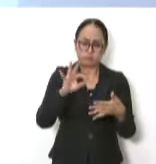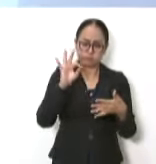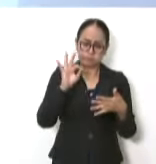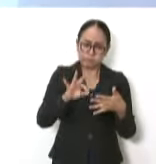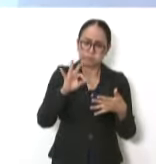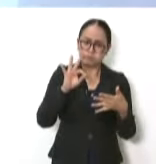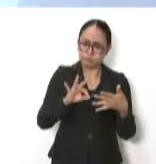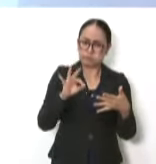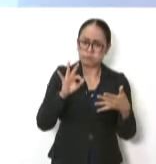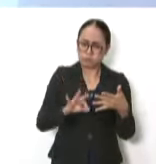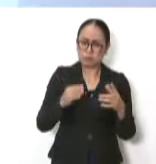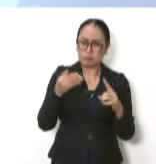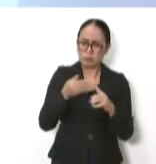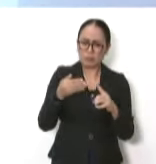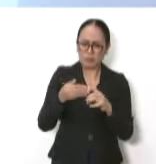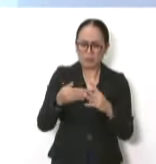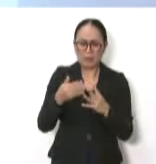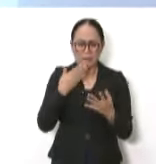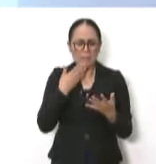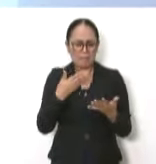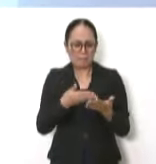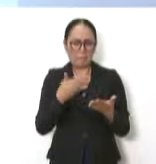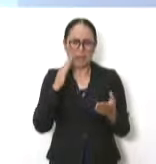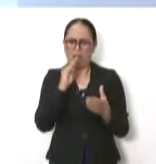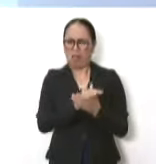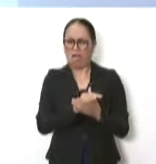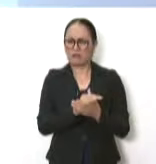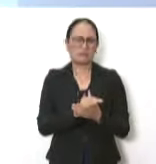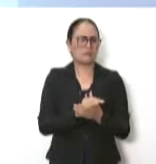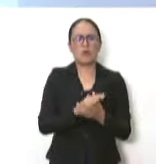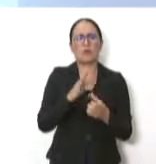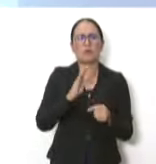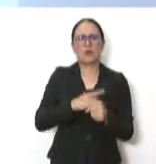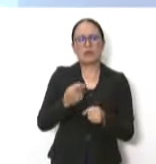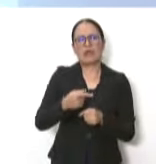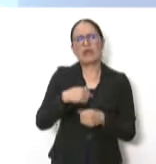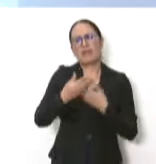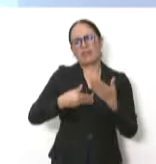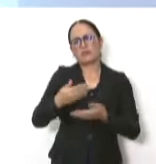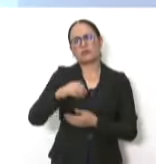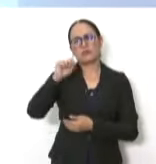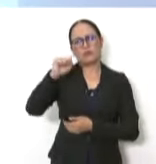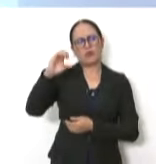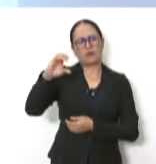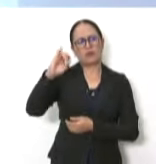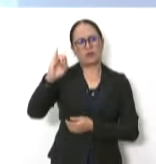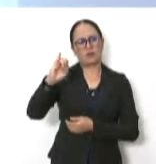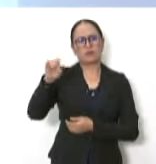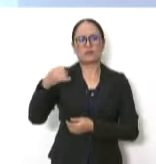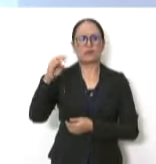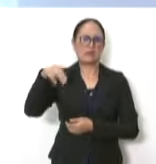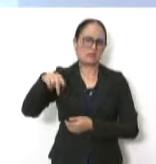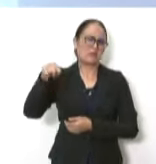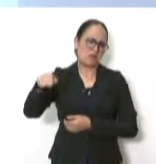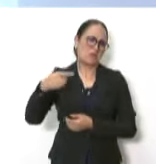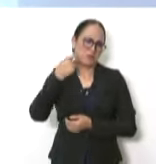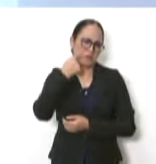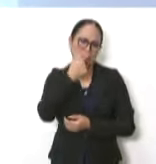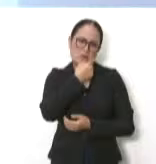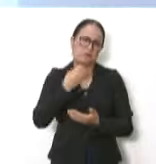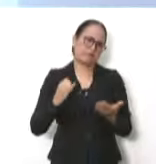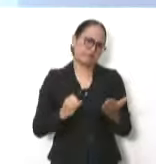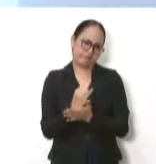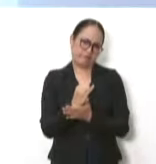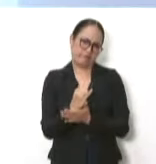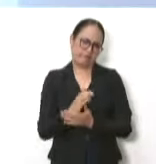no está de más desde luego prosperar, porque finalmente la Corte es la que dará luz al respecto. Así